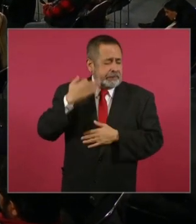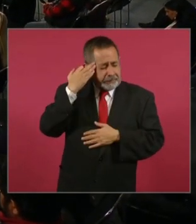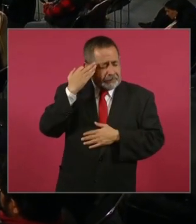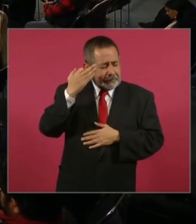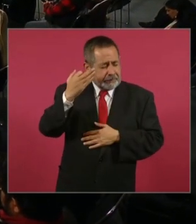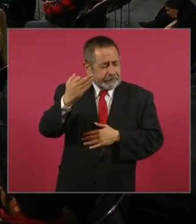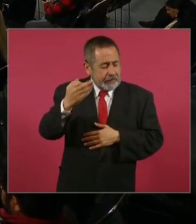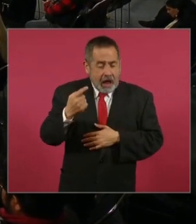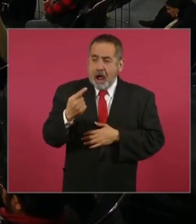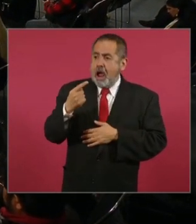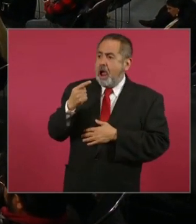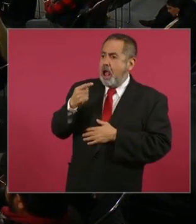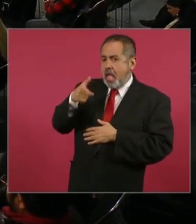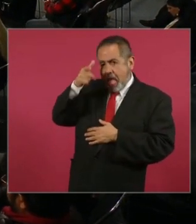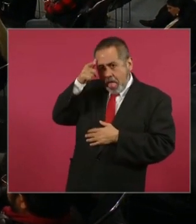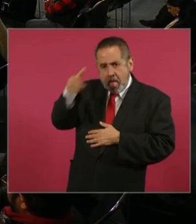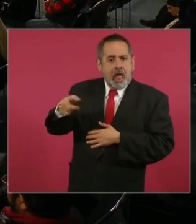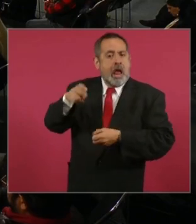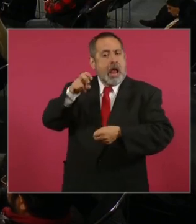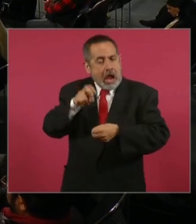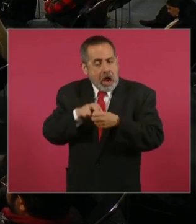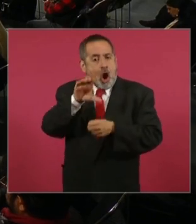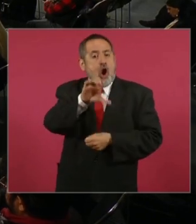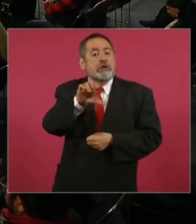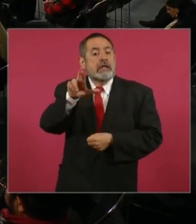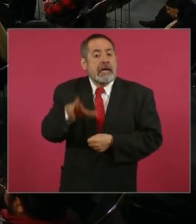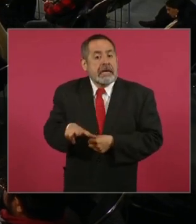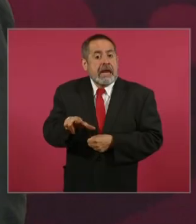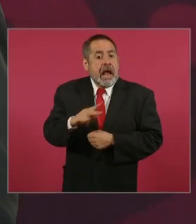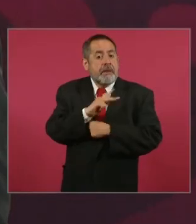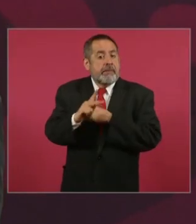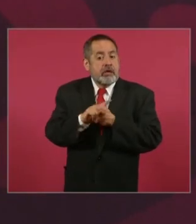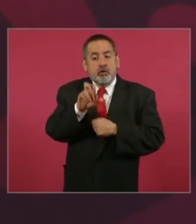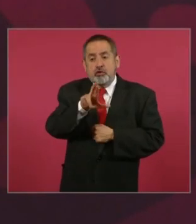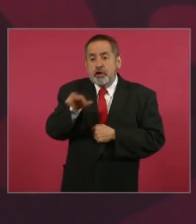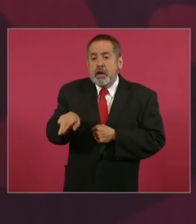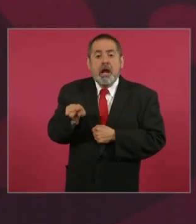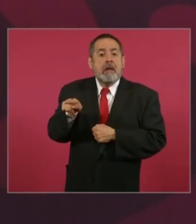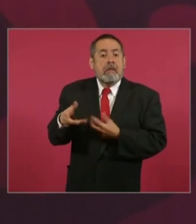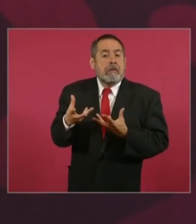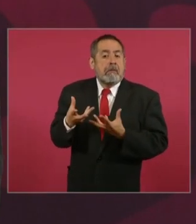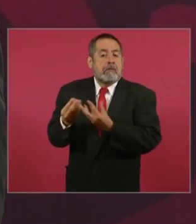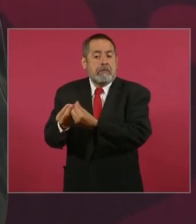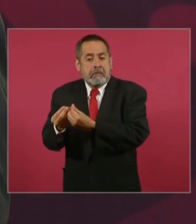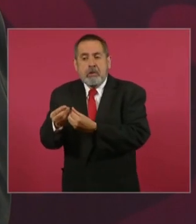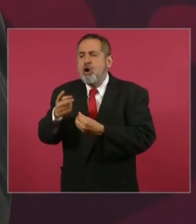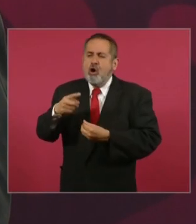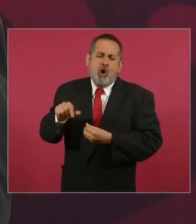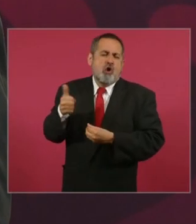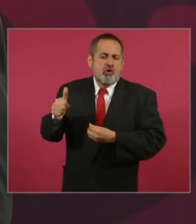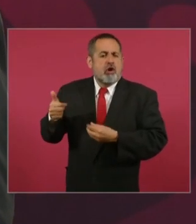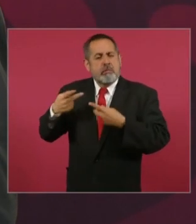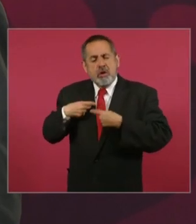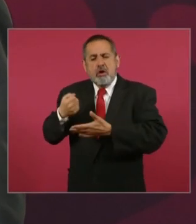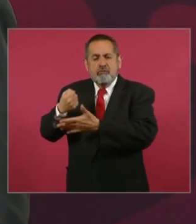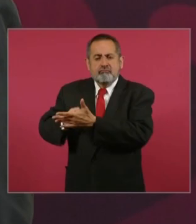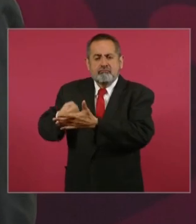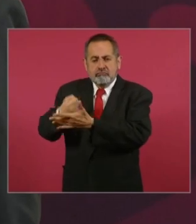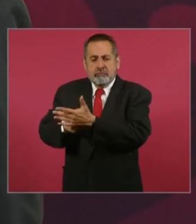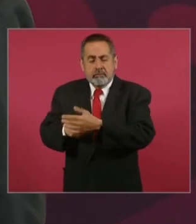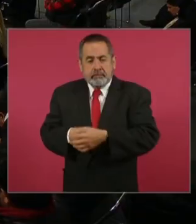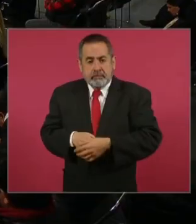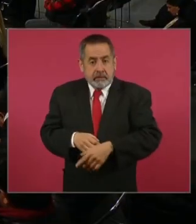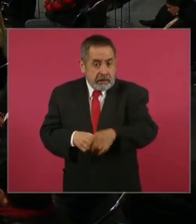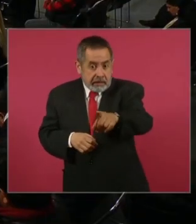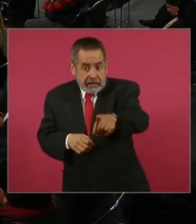Costa Rica. De allá se unió a otros revolucionarios. Son los restos que